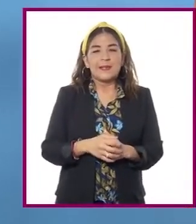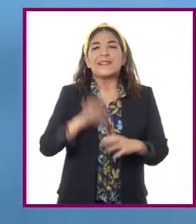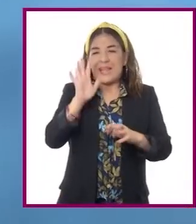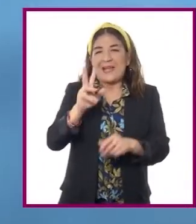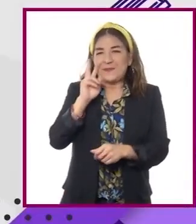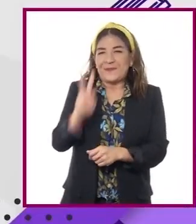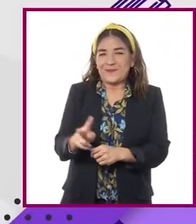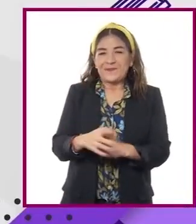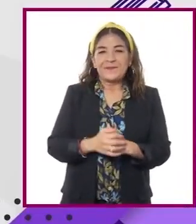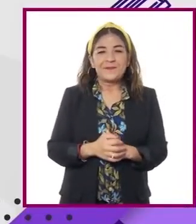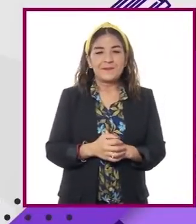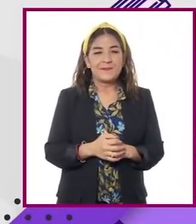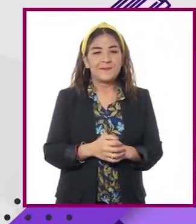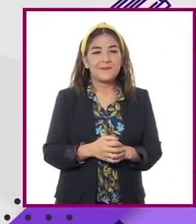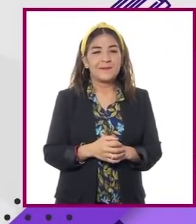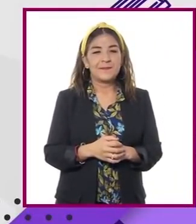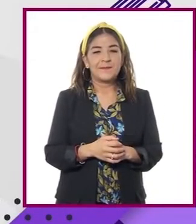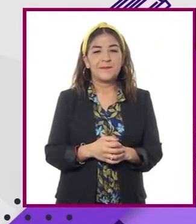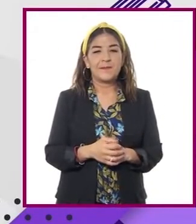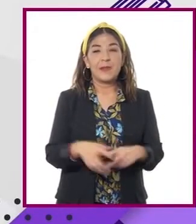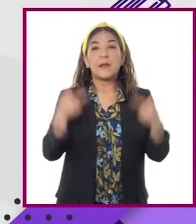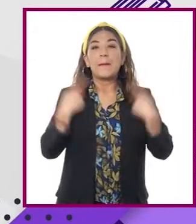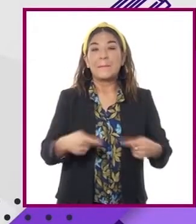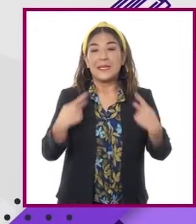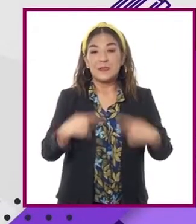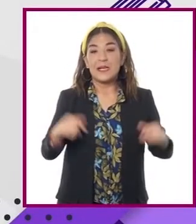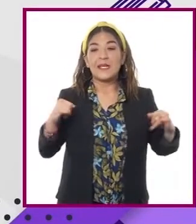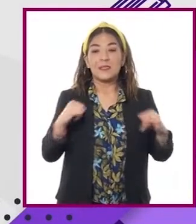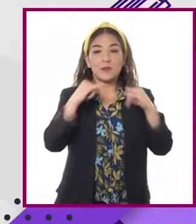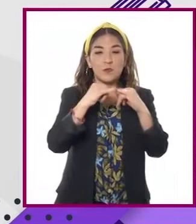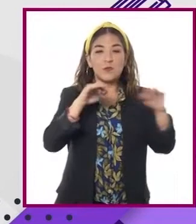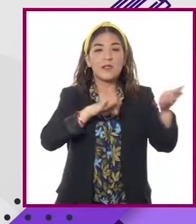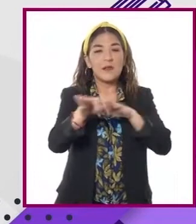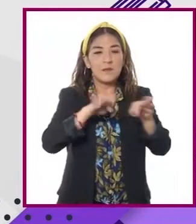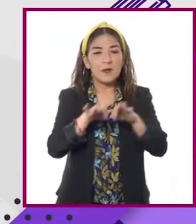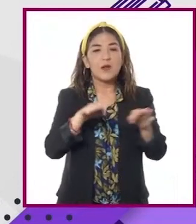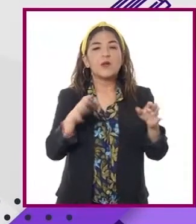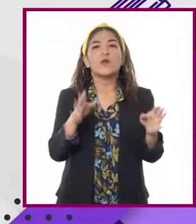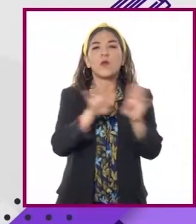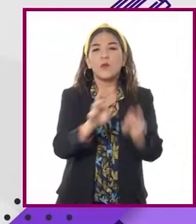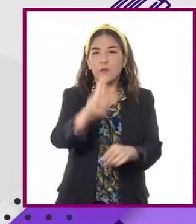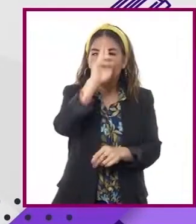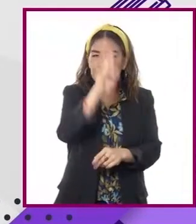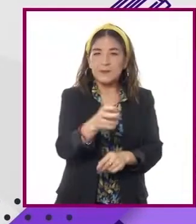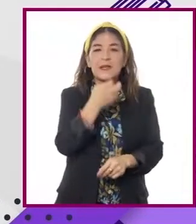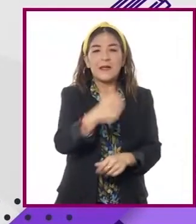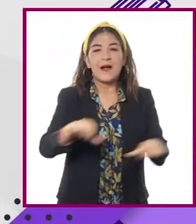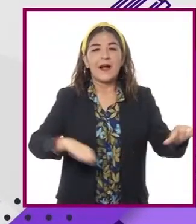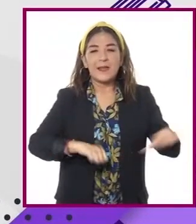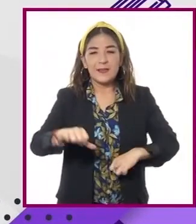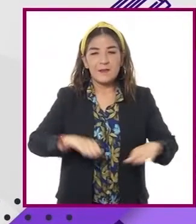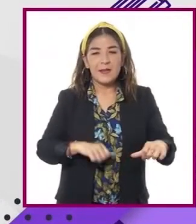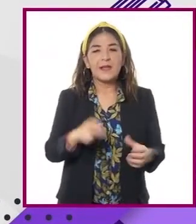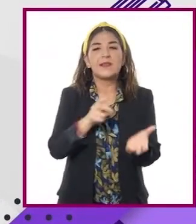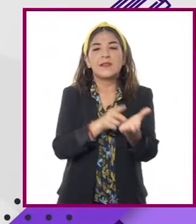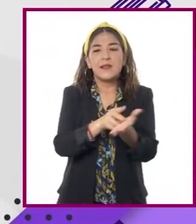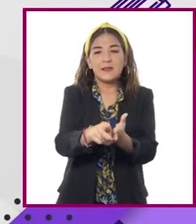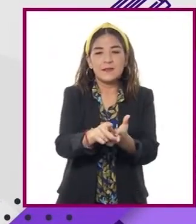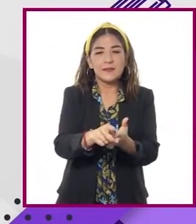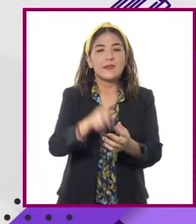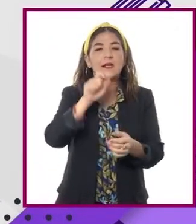encontré. Los funcionarios y empleados públicos respetarán el ejercicio del derecho de